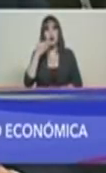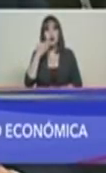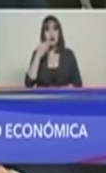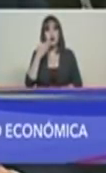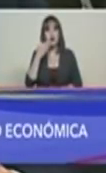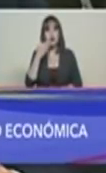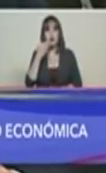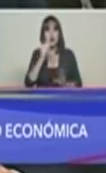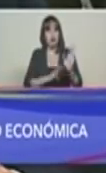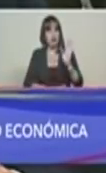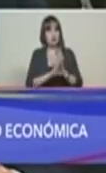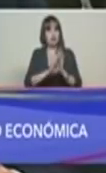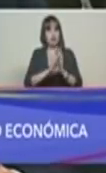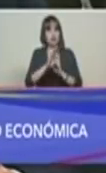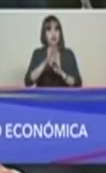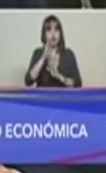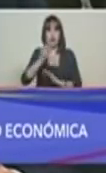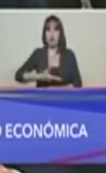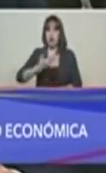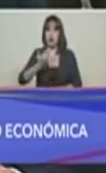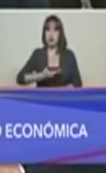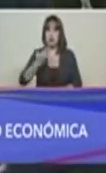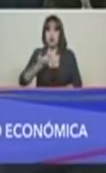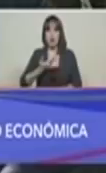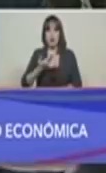un desencadenamiento importante